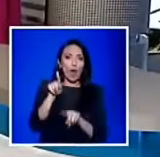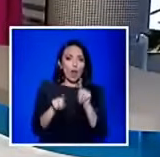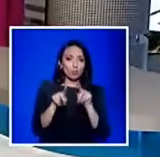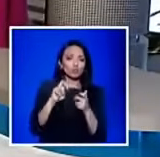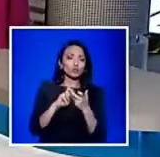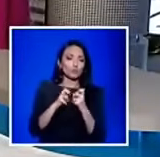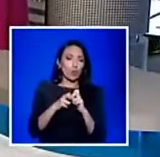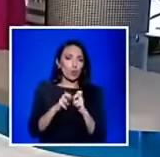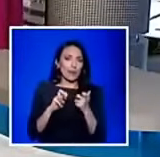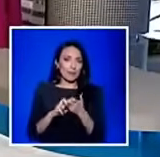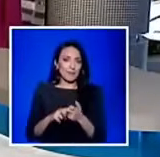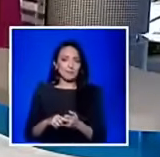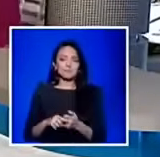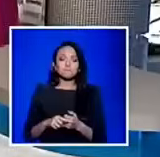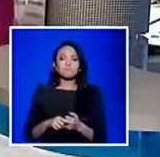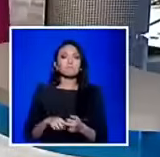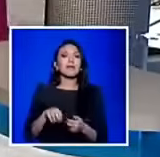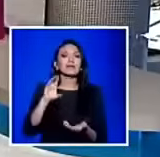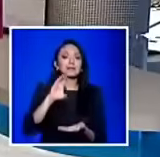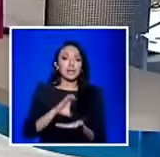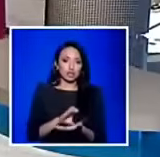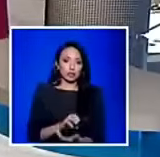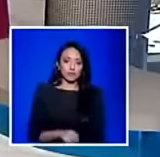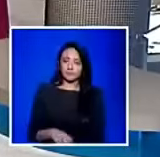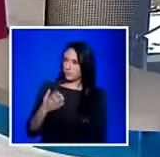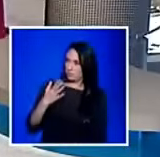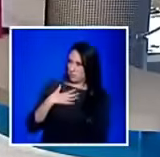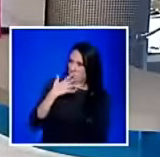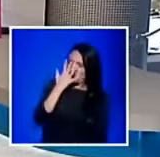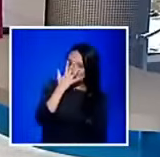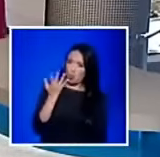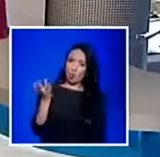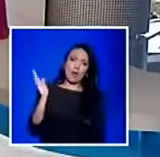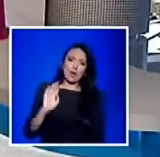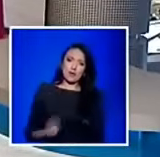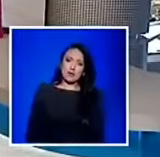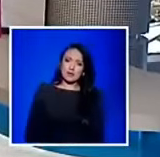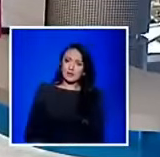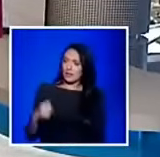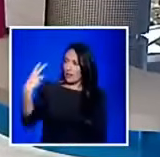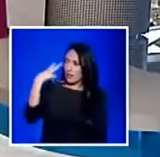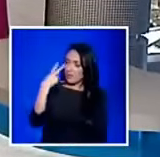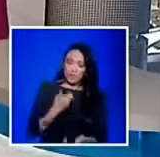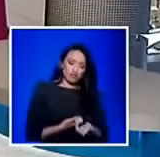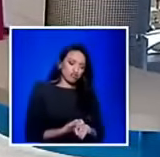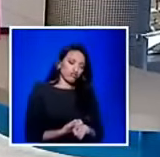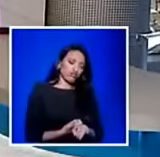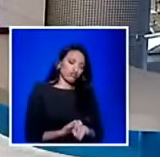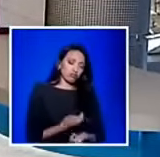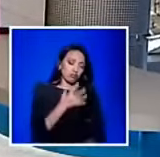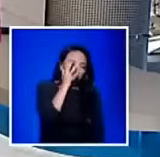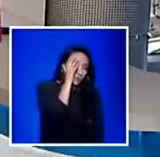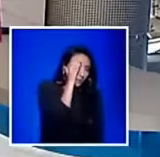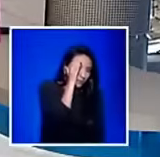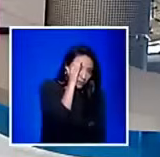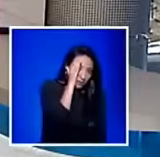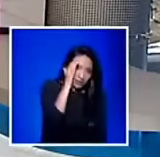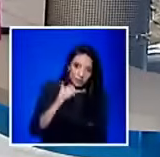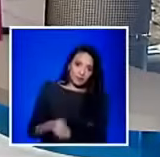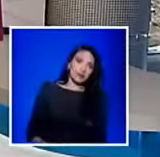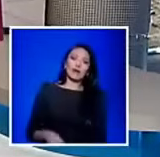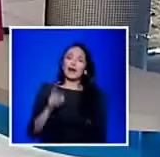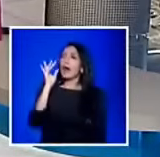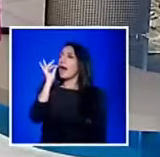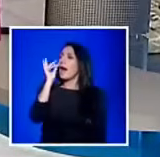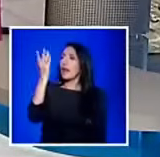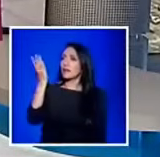ese espacio en el centro de Quito. Oye, a mí me diera hasta vergüenza ser cochino y que me vean, claro, ahí haciendo cualquier cosa. Qué vergüenza. ¿Sí o no, gatito?